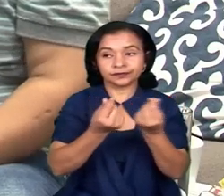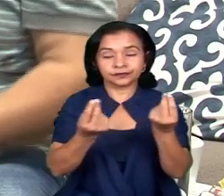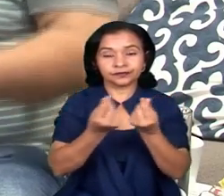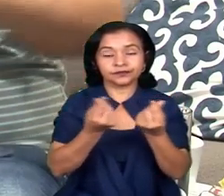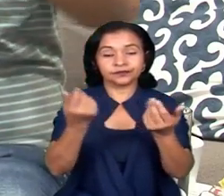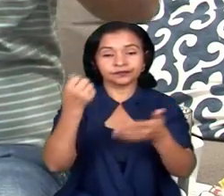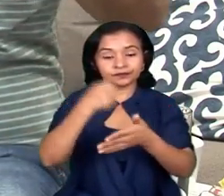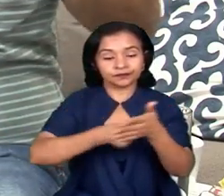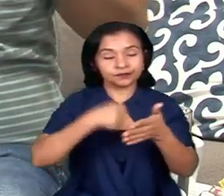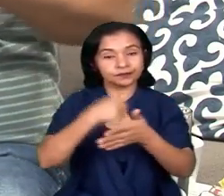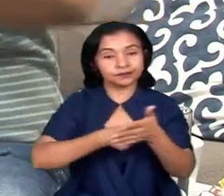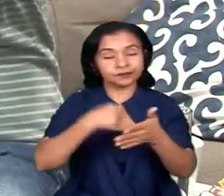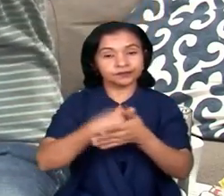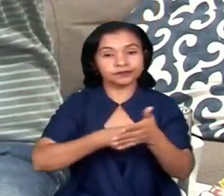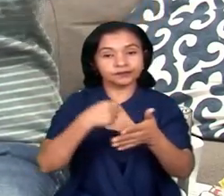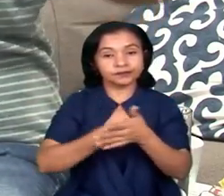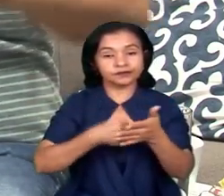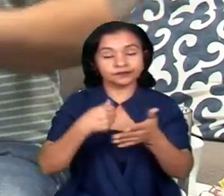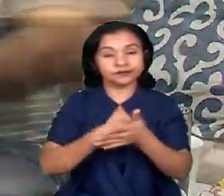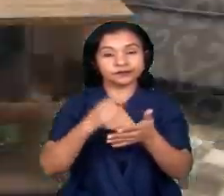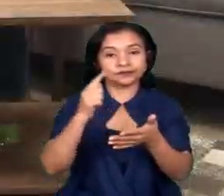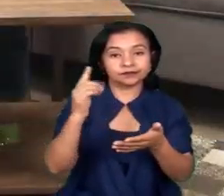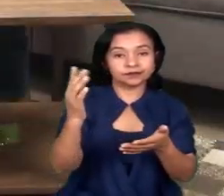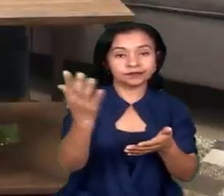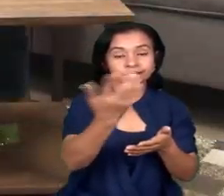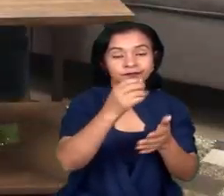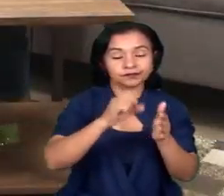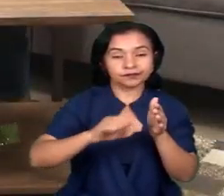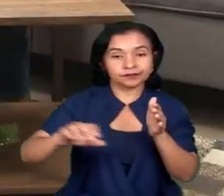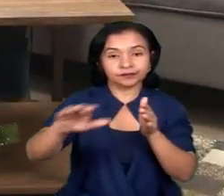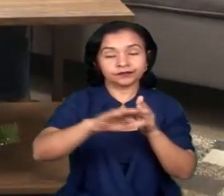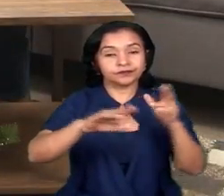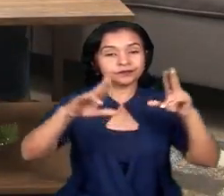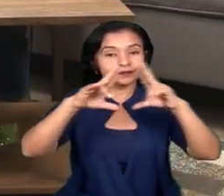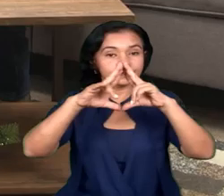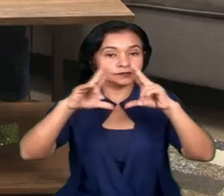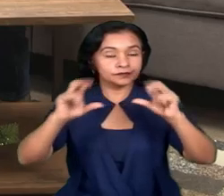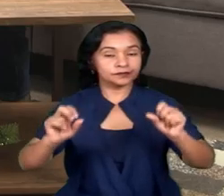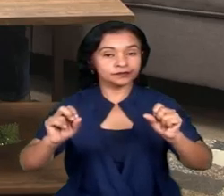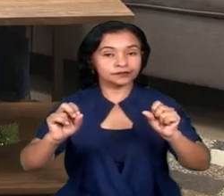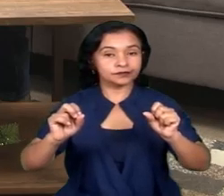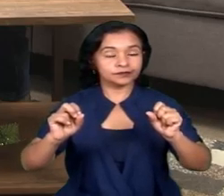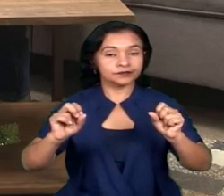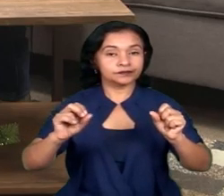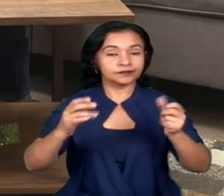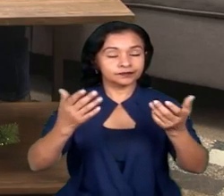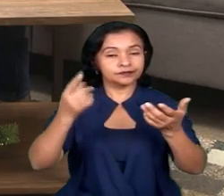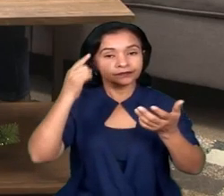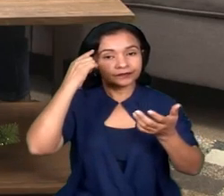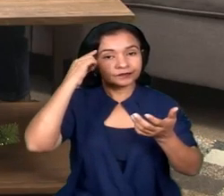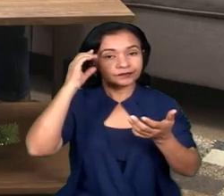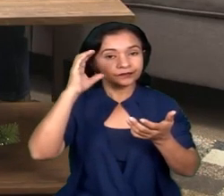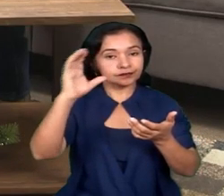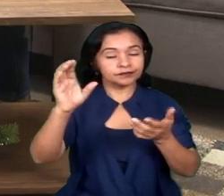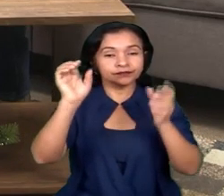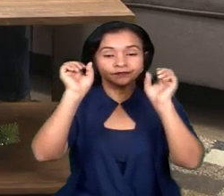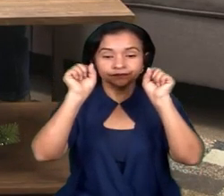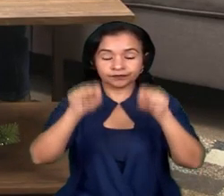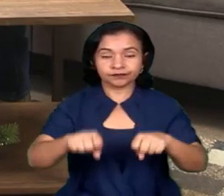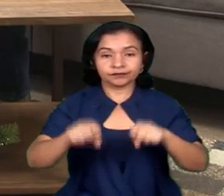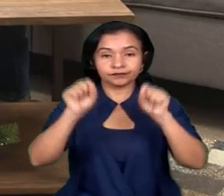reactivación, el fortalecimiento de toda la sociedad nicaragüense, y que también creemos de que nosotros